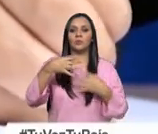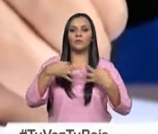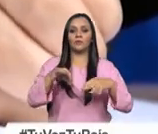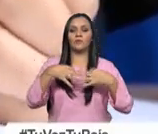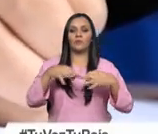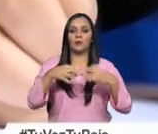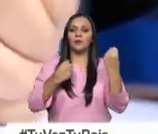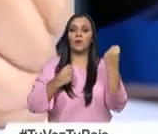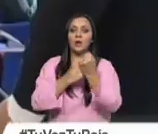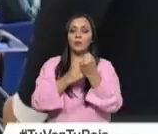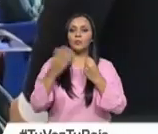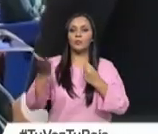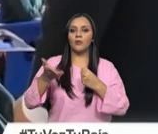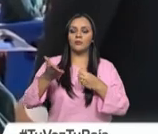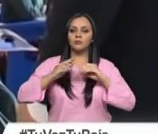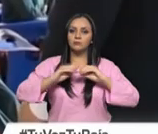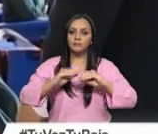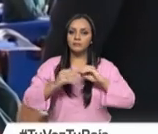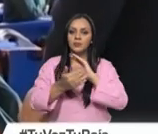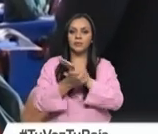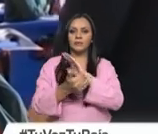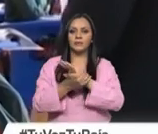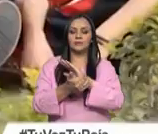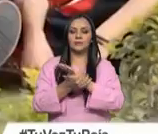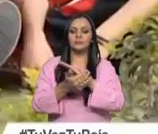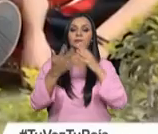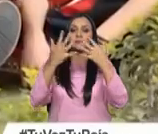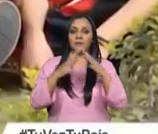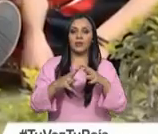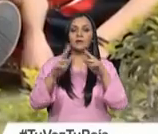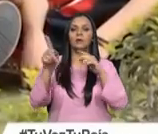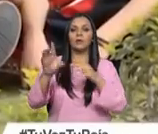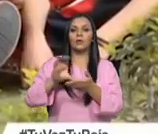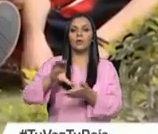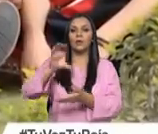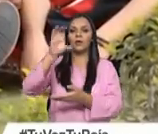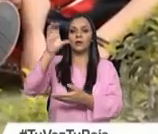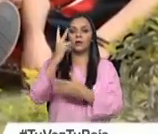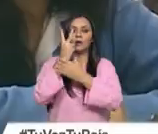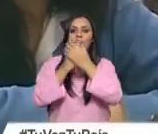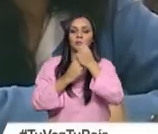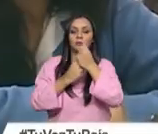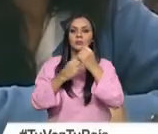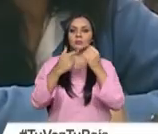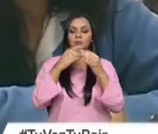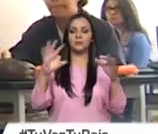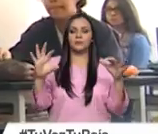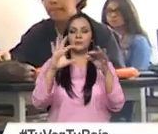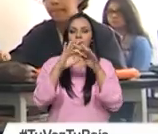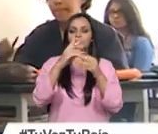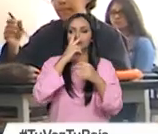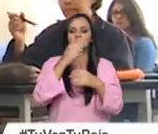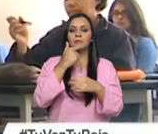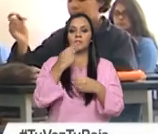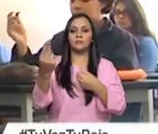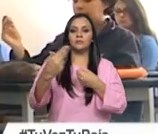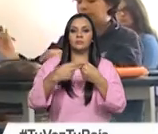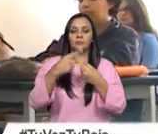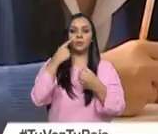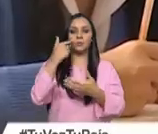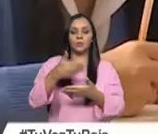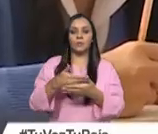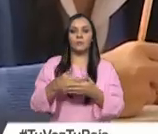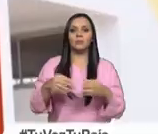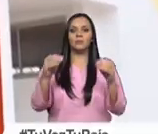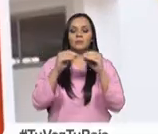apoyo de los docentes de las instituciones educativas. En el caso de los colegios binacionales y estudiantes que requieran anticipar la prueba para